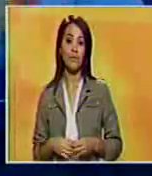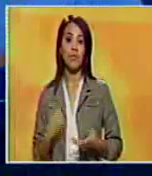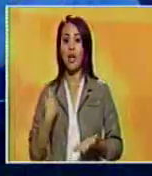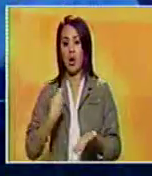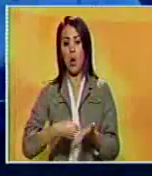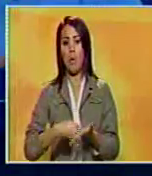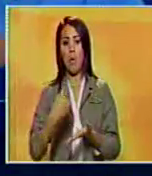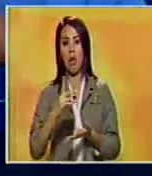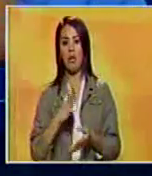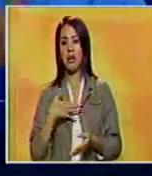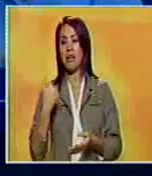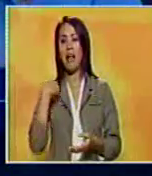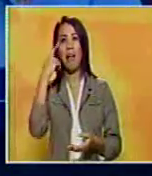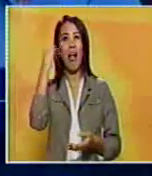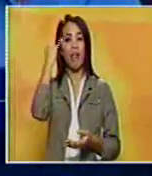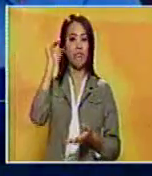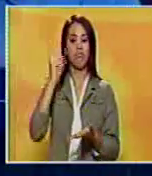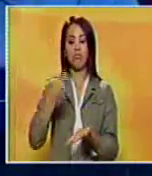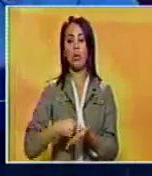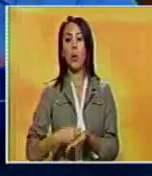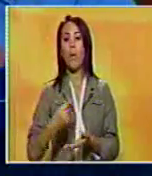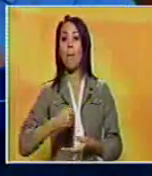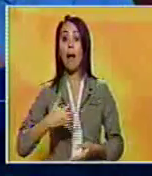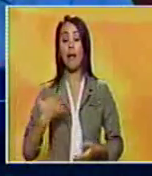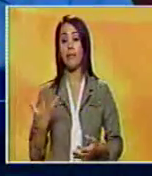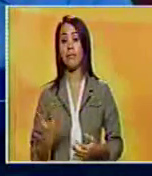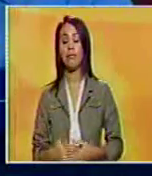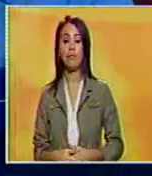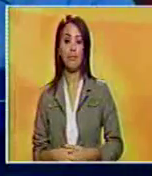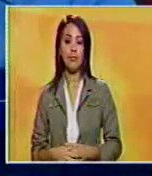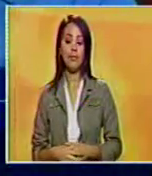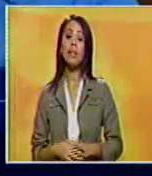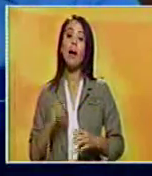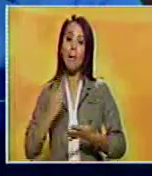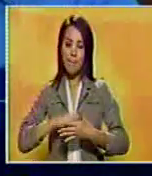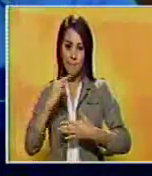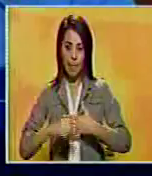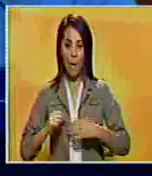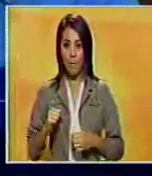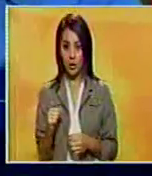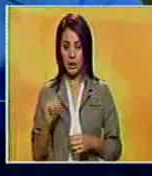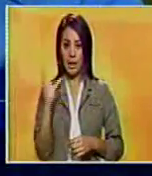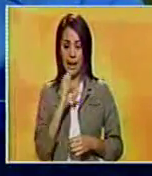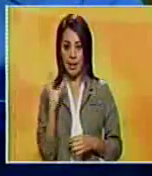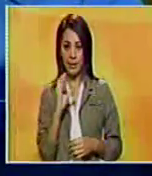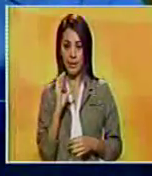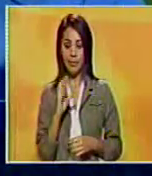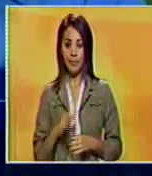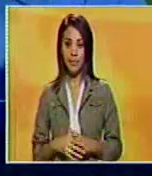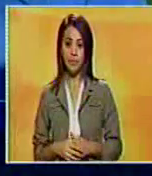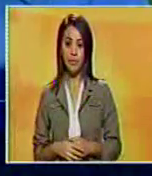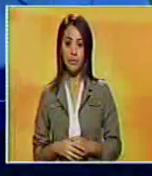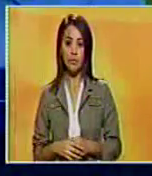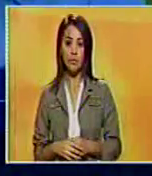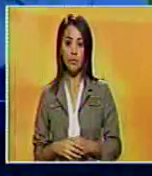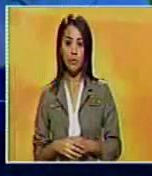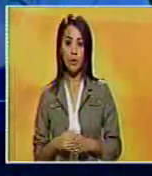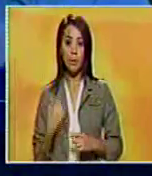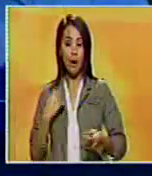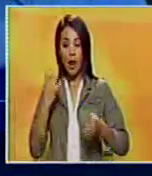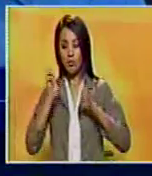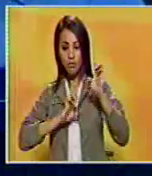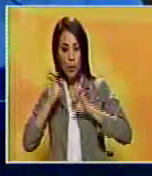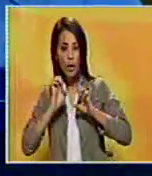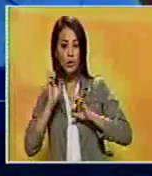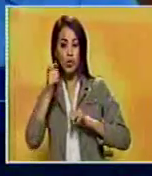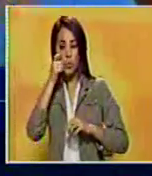la gana, pues. Ahí estamos ahorita desarrollando un plan con la policía de Caracas en las horas pico para hacer el control y